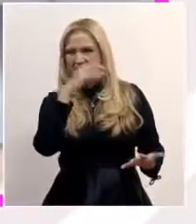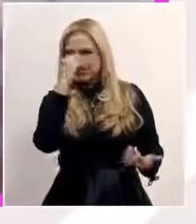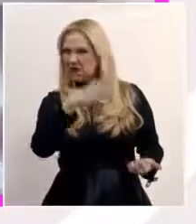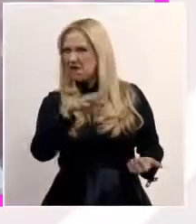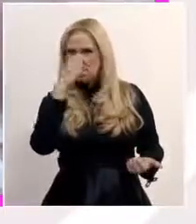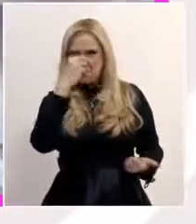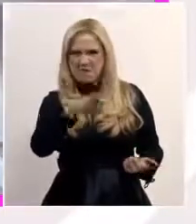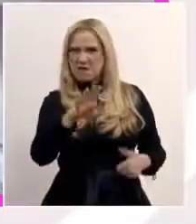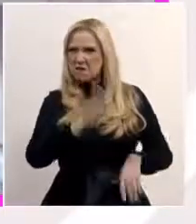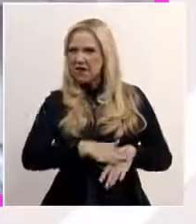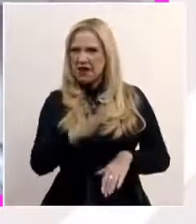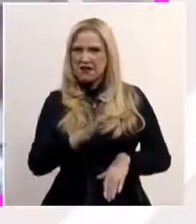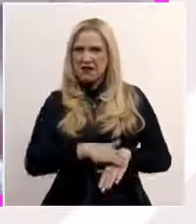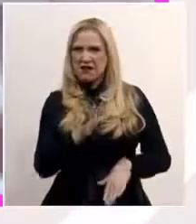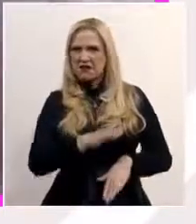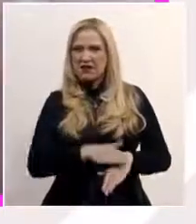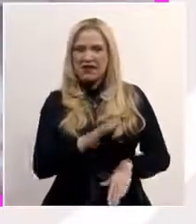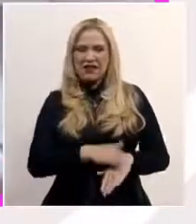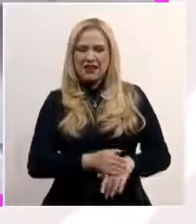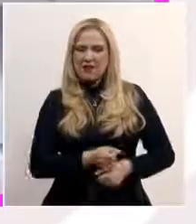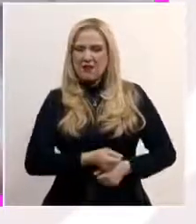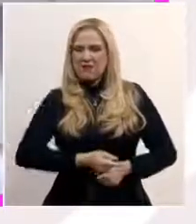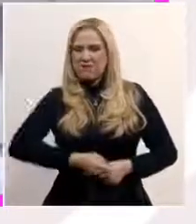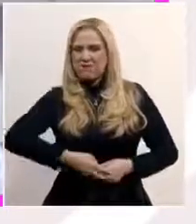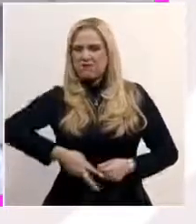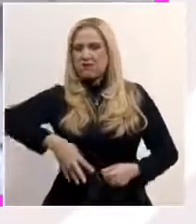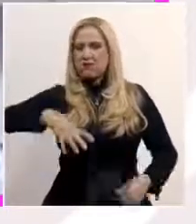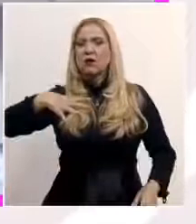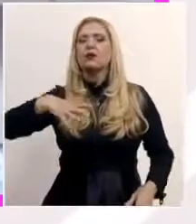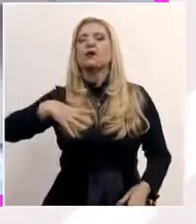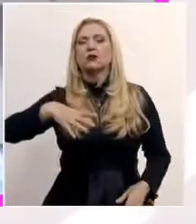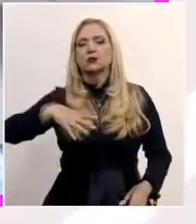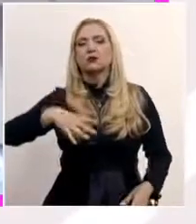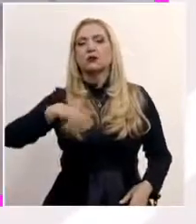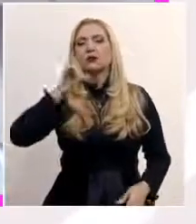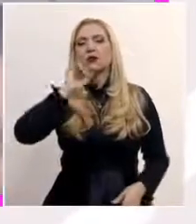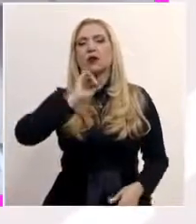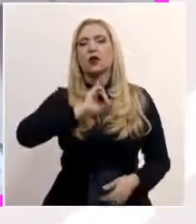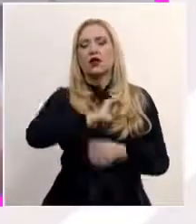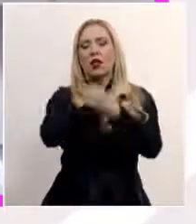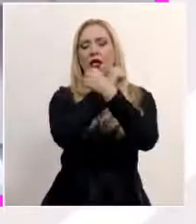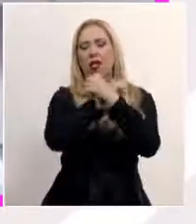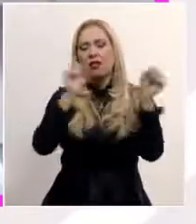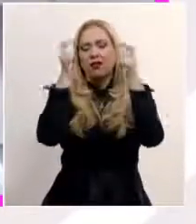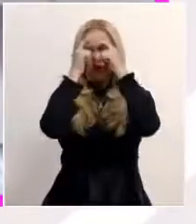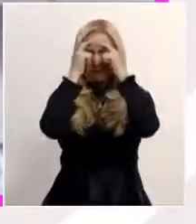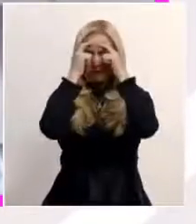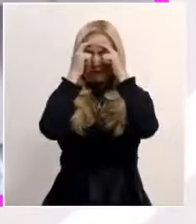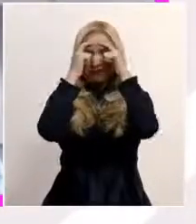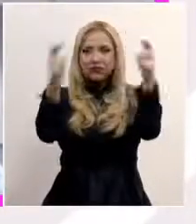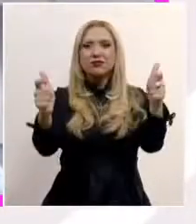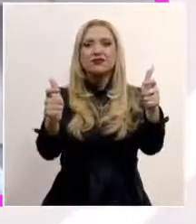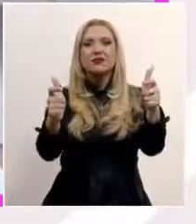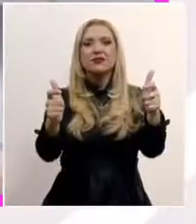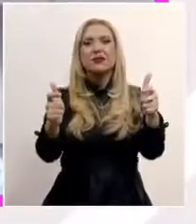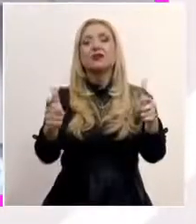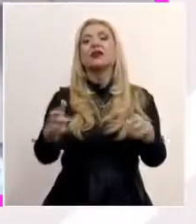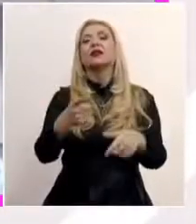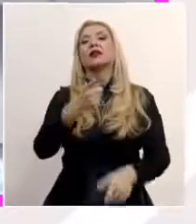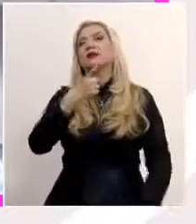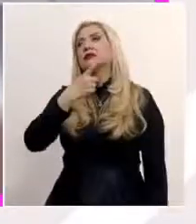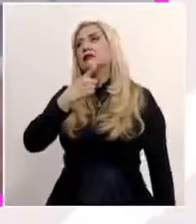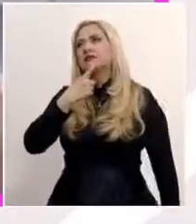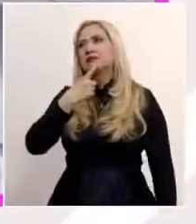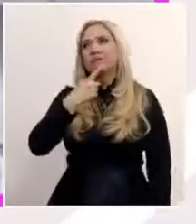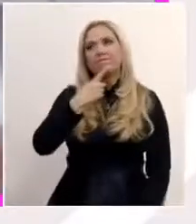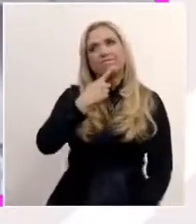no quiero que se piense así como que en todos los casos, pero sí, o sea, todos los casos que llegan con nosotros, por lo menos, es